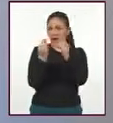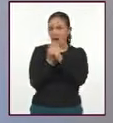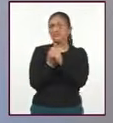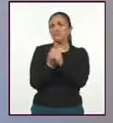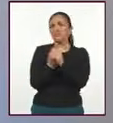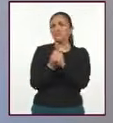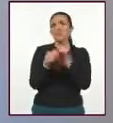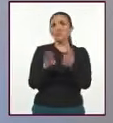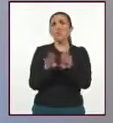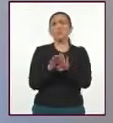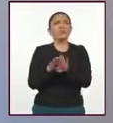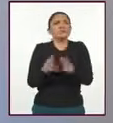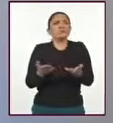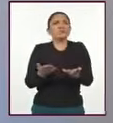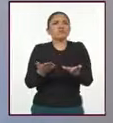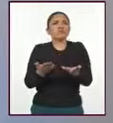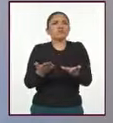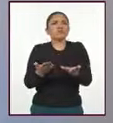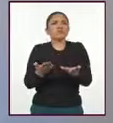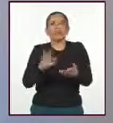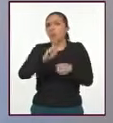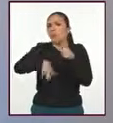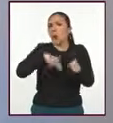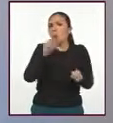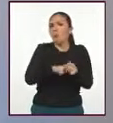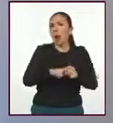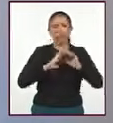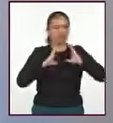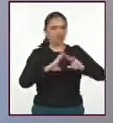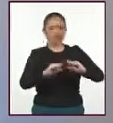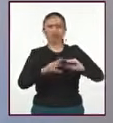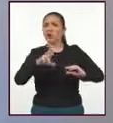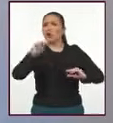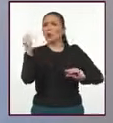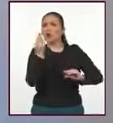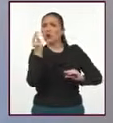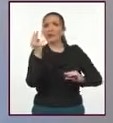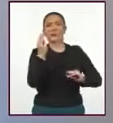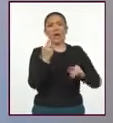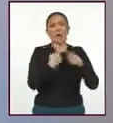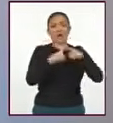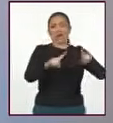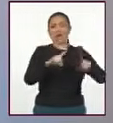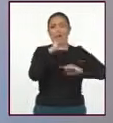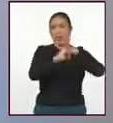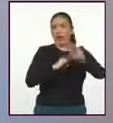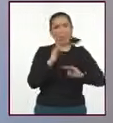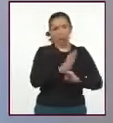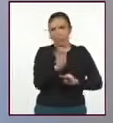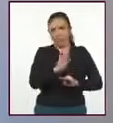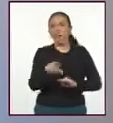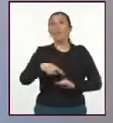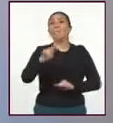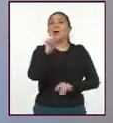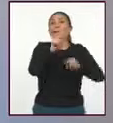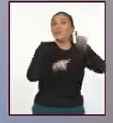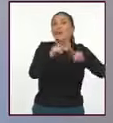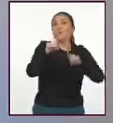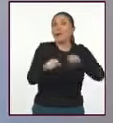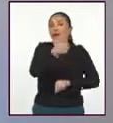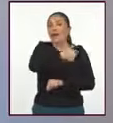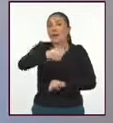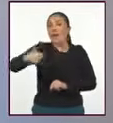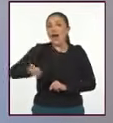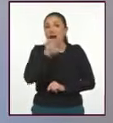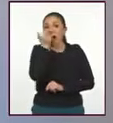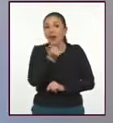pues prácticamente normal, sin hacer casi ninguna distinción, pero va a depender de cada estudiante. De ahí yo